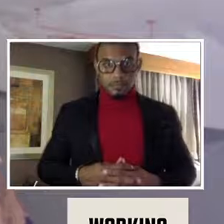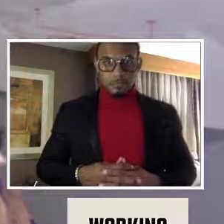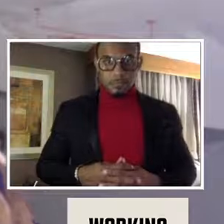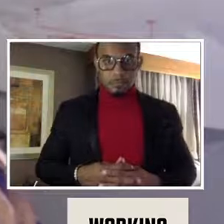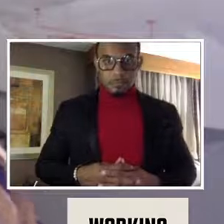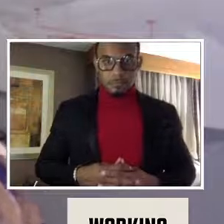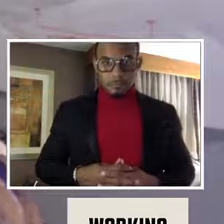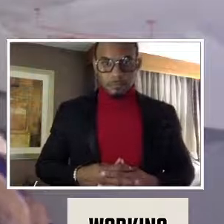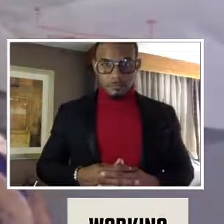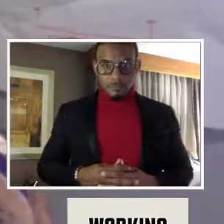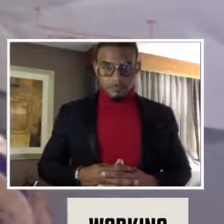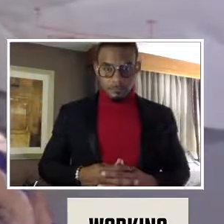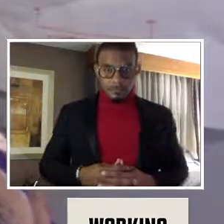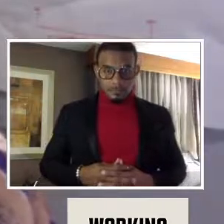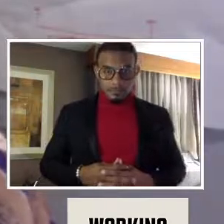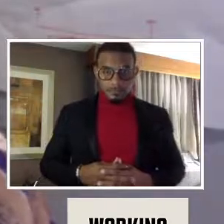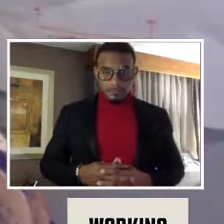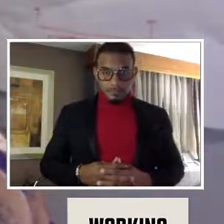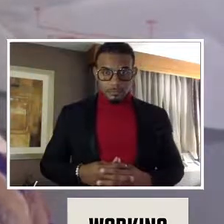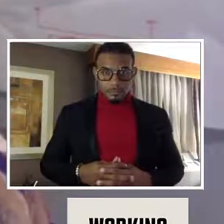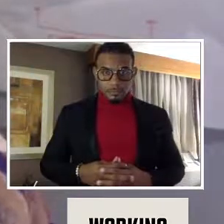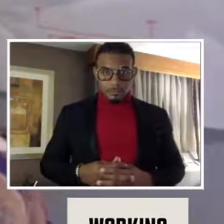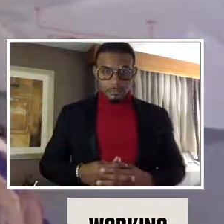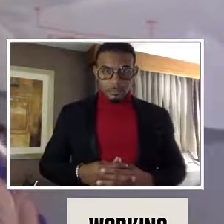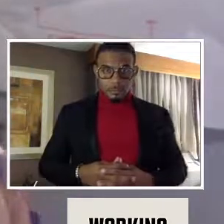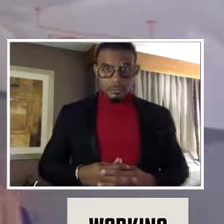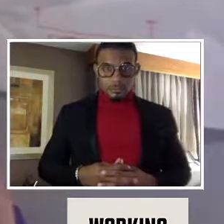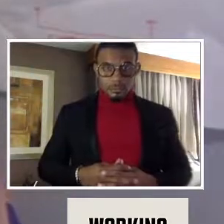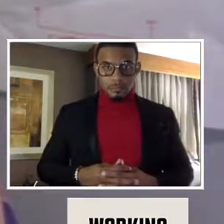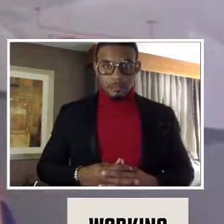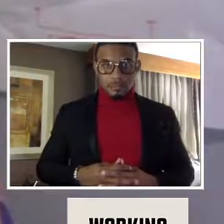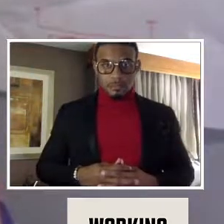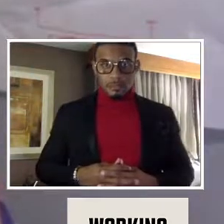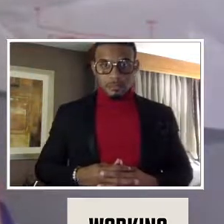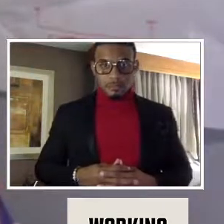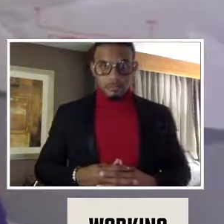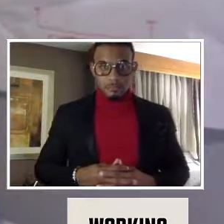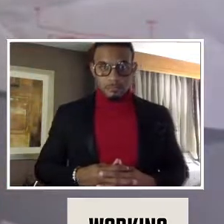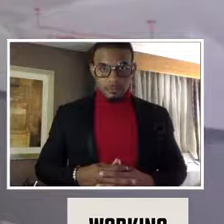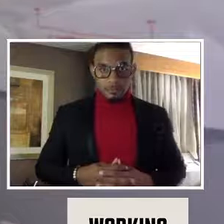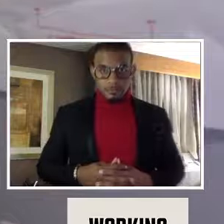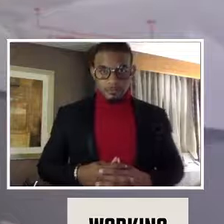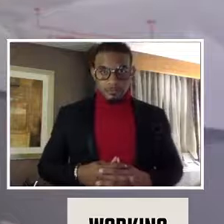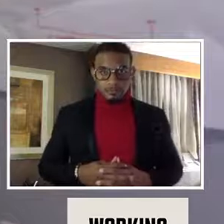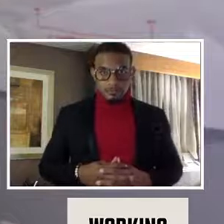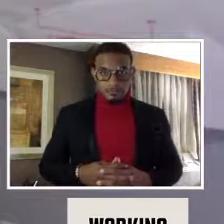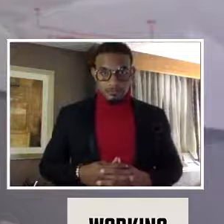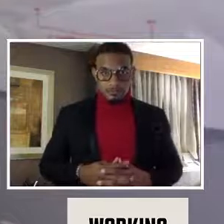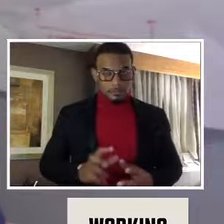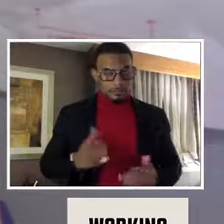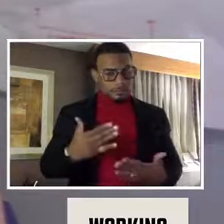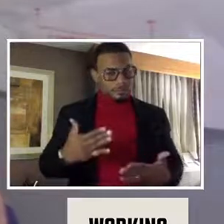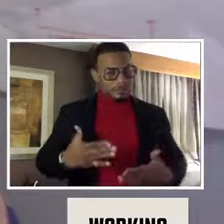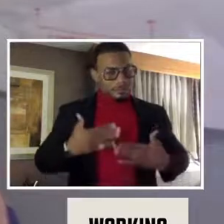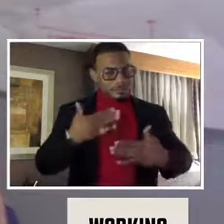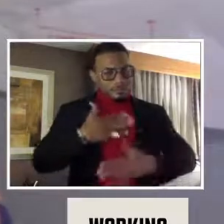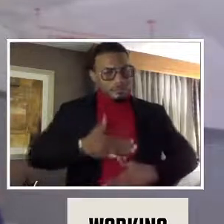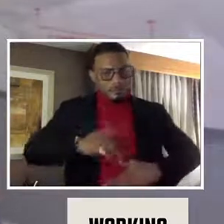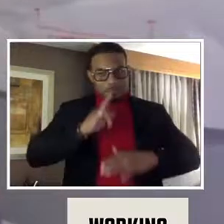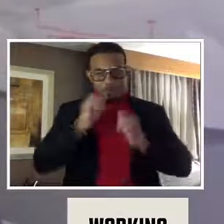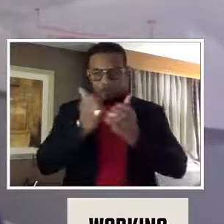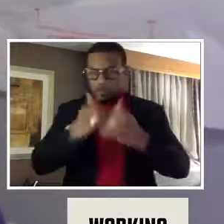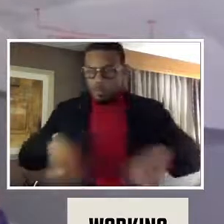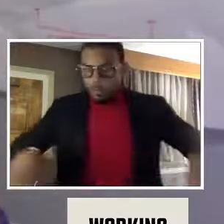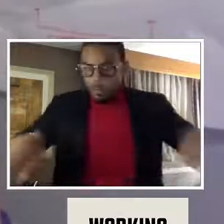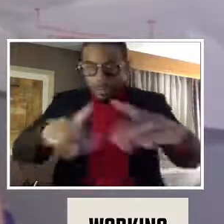el español solo estará disponible dentro del Zoom. I'm so pleased to be with